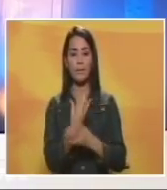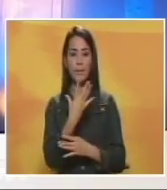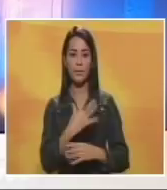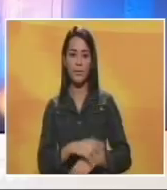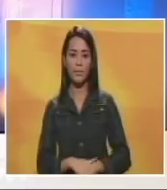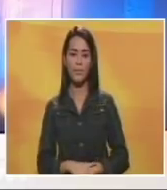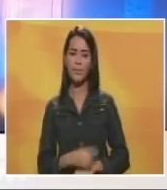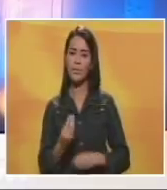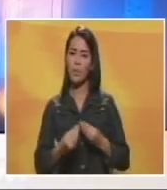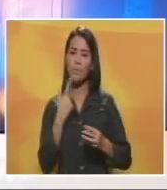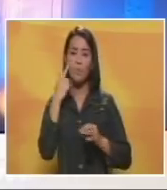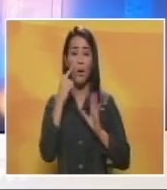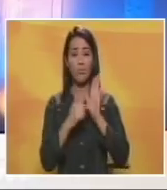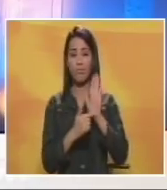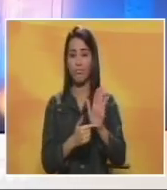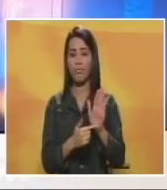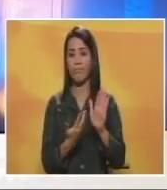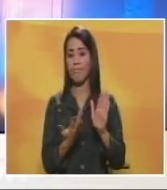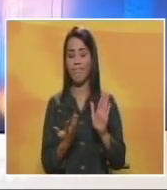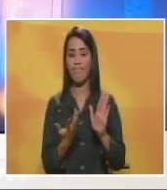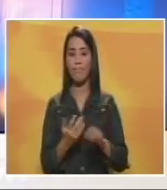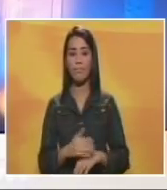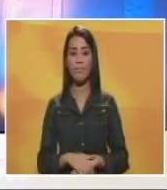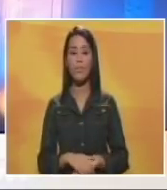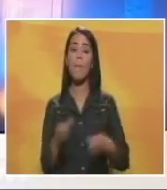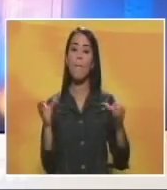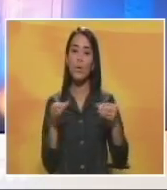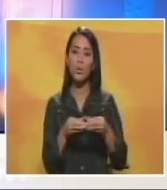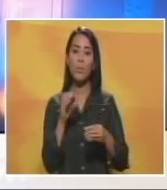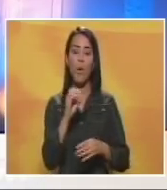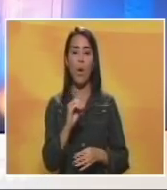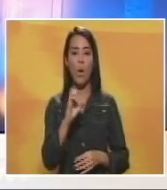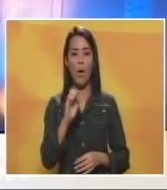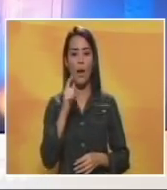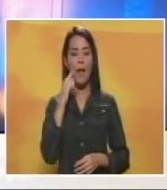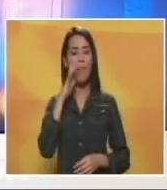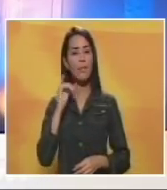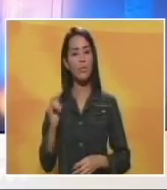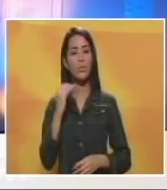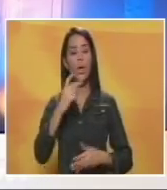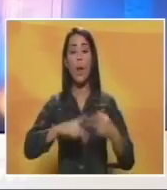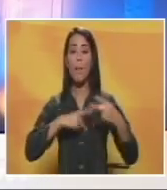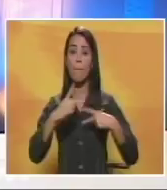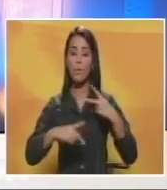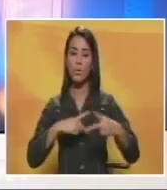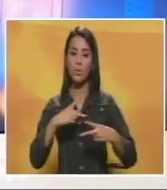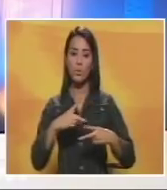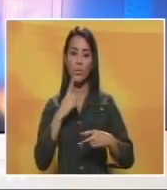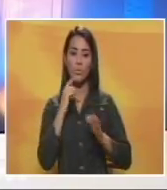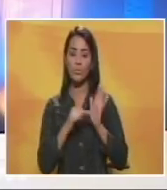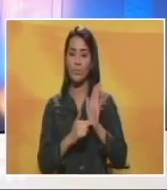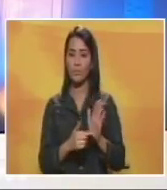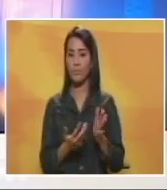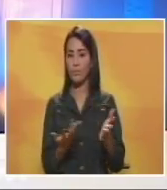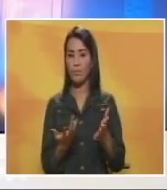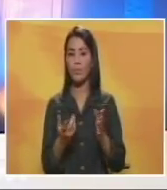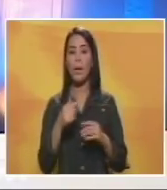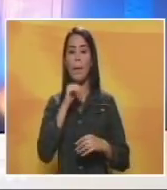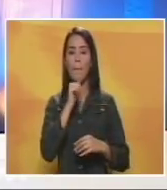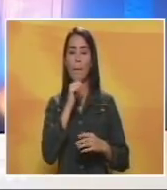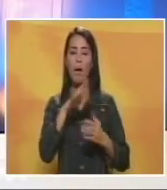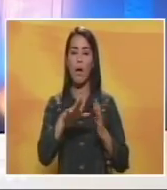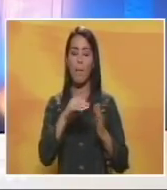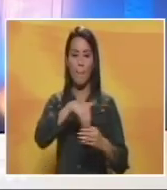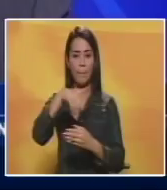mayo se ha hecho más que evidente tras la sesión de la OEA, donde han denunciado que el proceso fue viciado y estuvo plagado de delitos